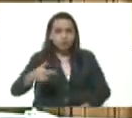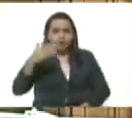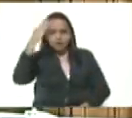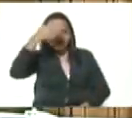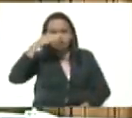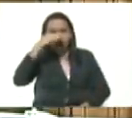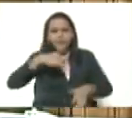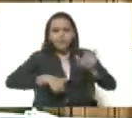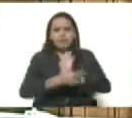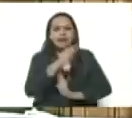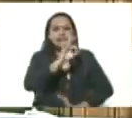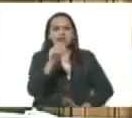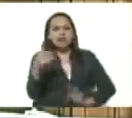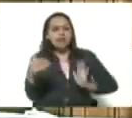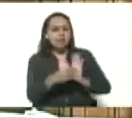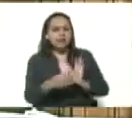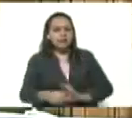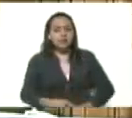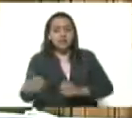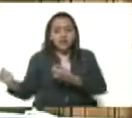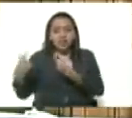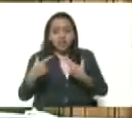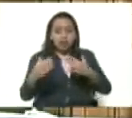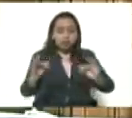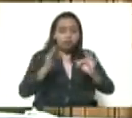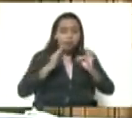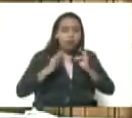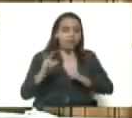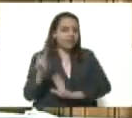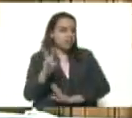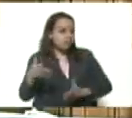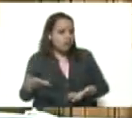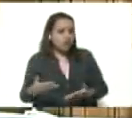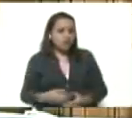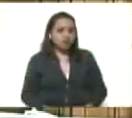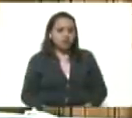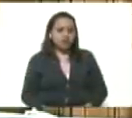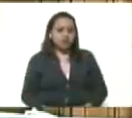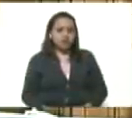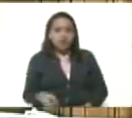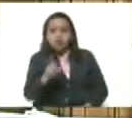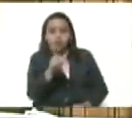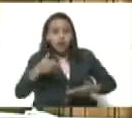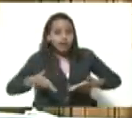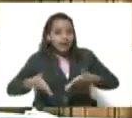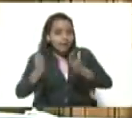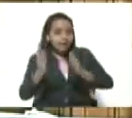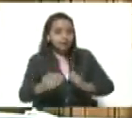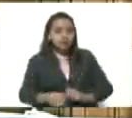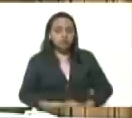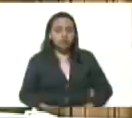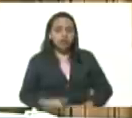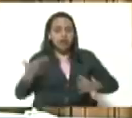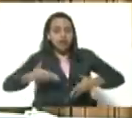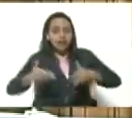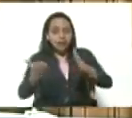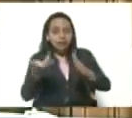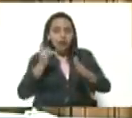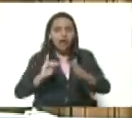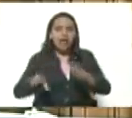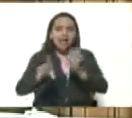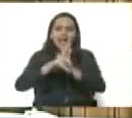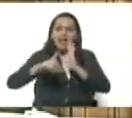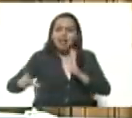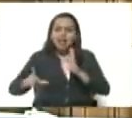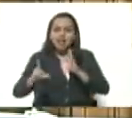más de 30 mil para que vengan a contaminar a Venezuela. Que ese no es el camino, que el camino es el protocolo de